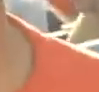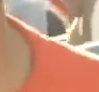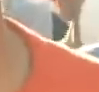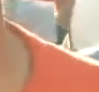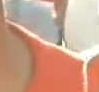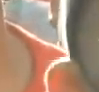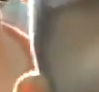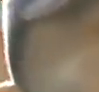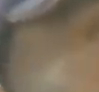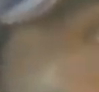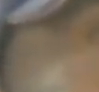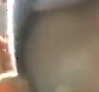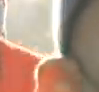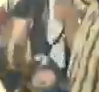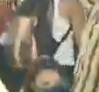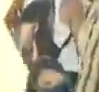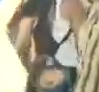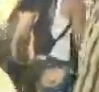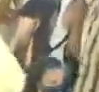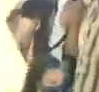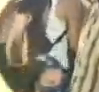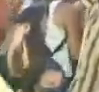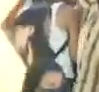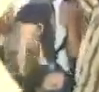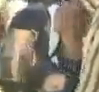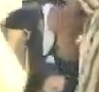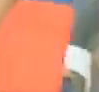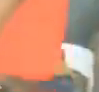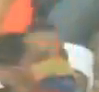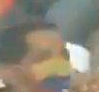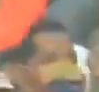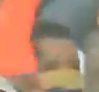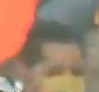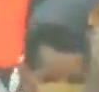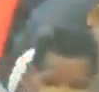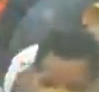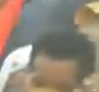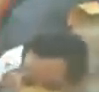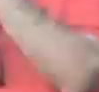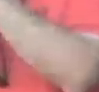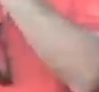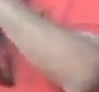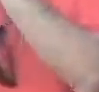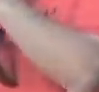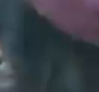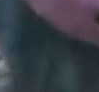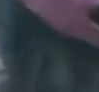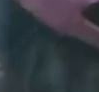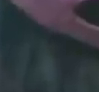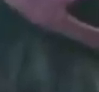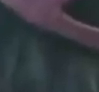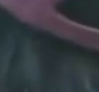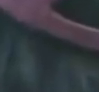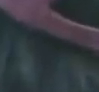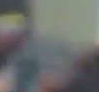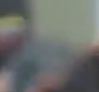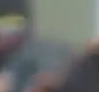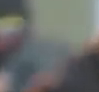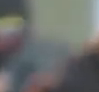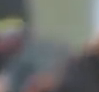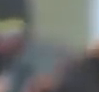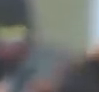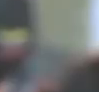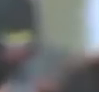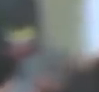ni podrán. Se los dije y lo cumplí. Triunfamos al